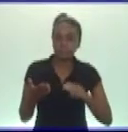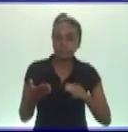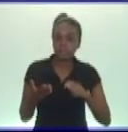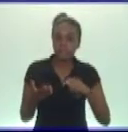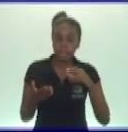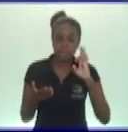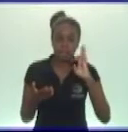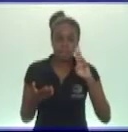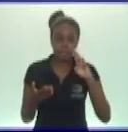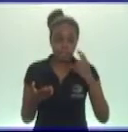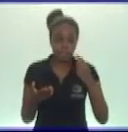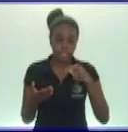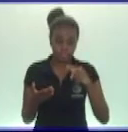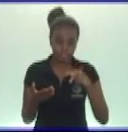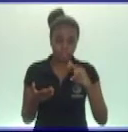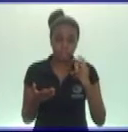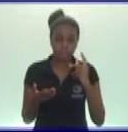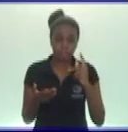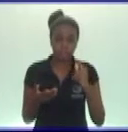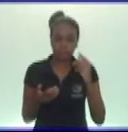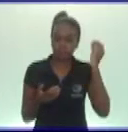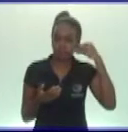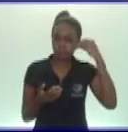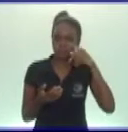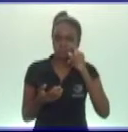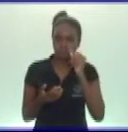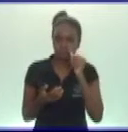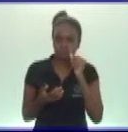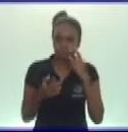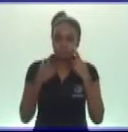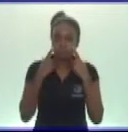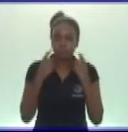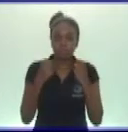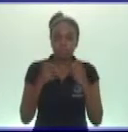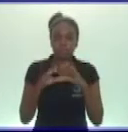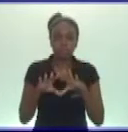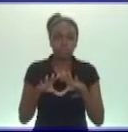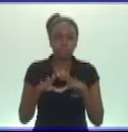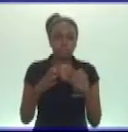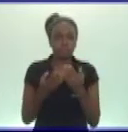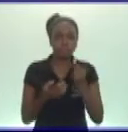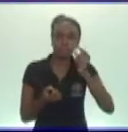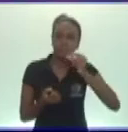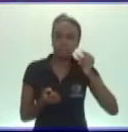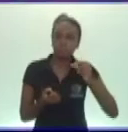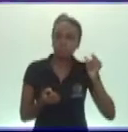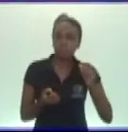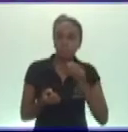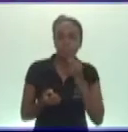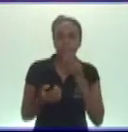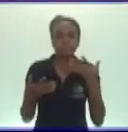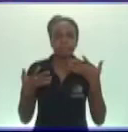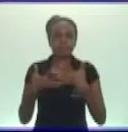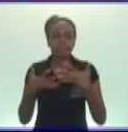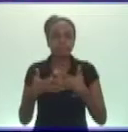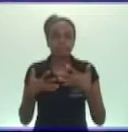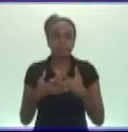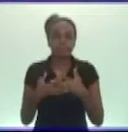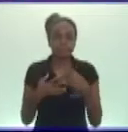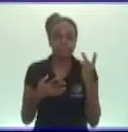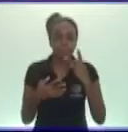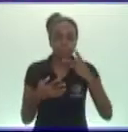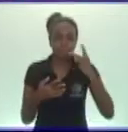Kafka, saben con quién se puede relacionar, con cuáles de los personajes se pueden relacionar estas dos